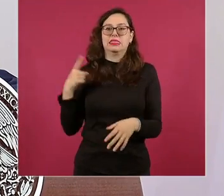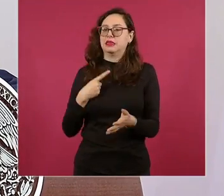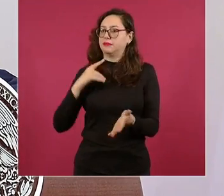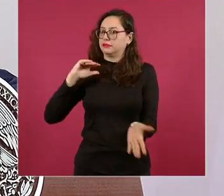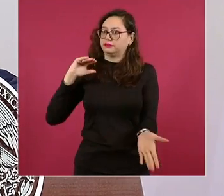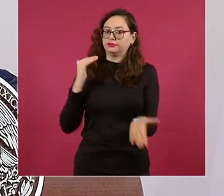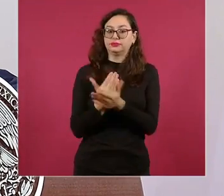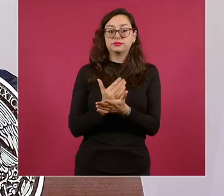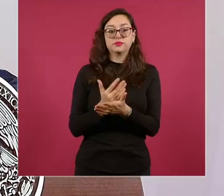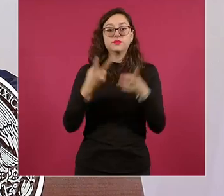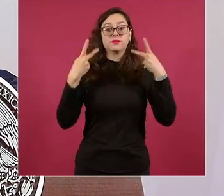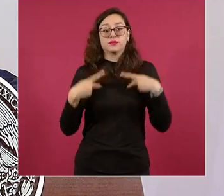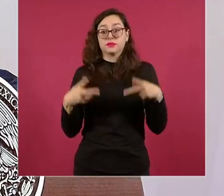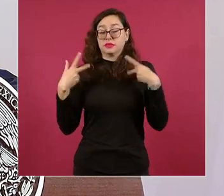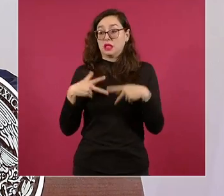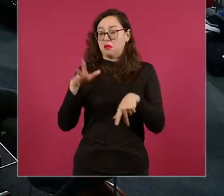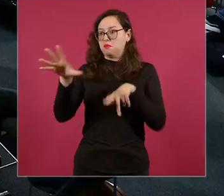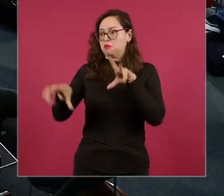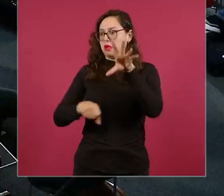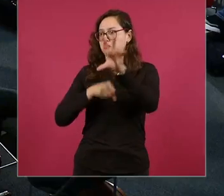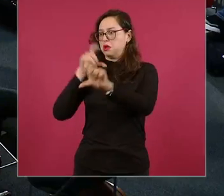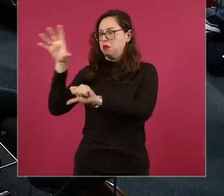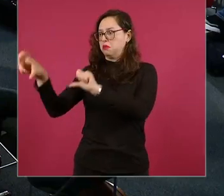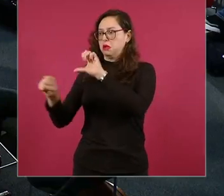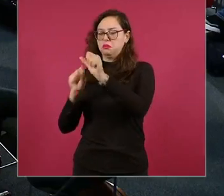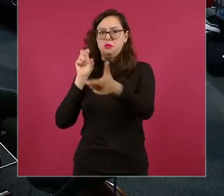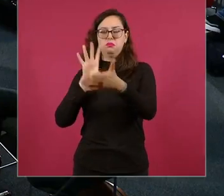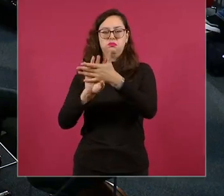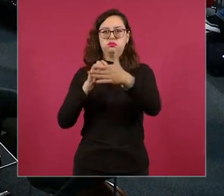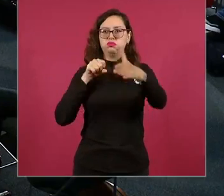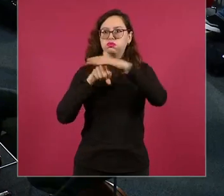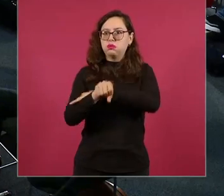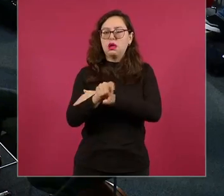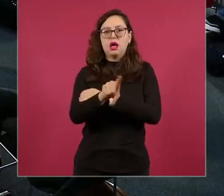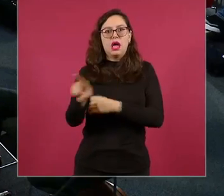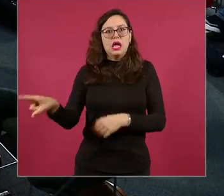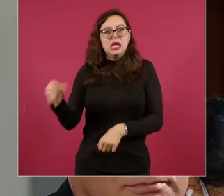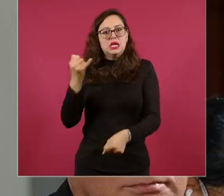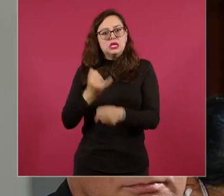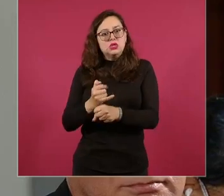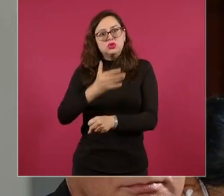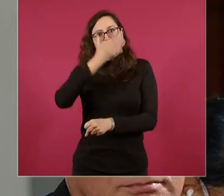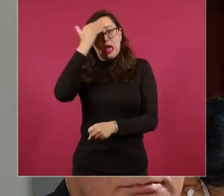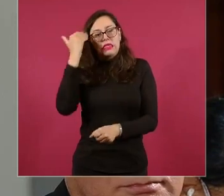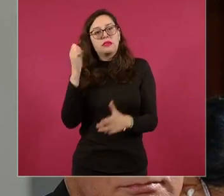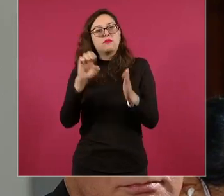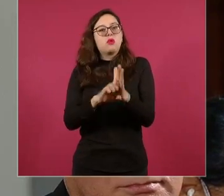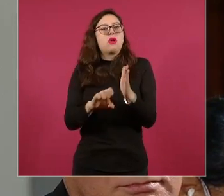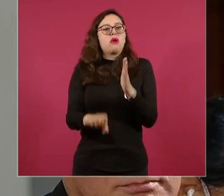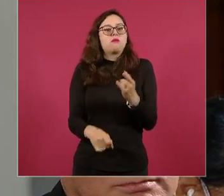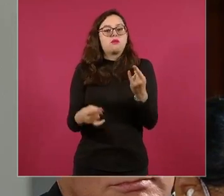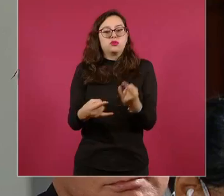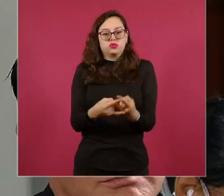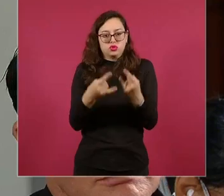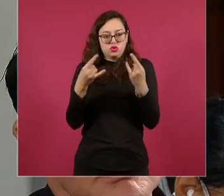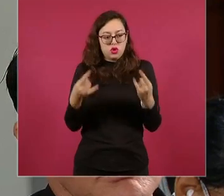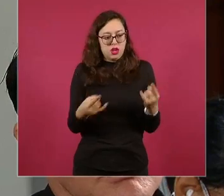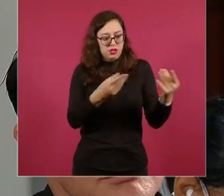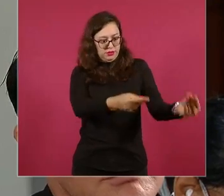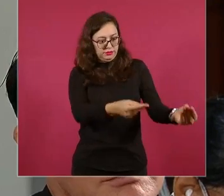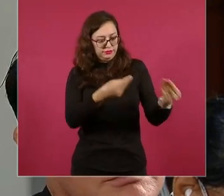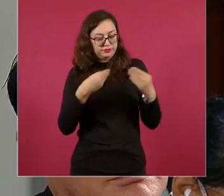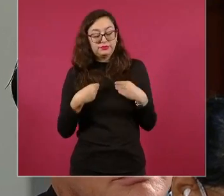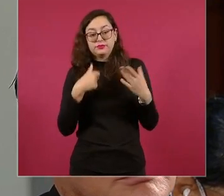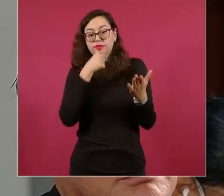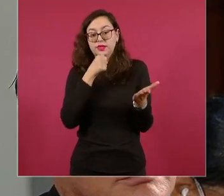manera injusta tal es el caso pues de que me hacen llegar a través de su servidor una